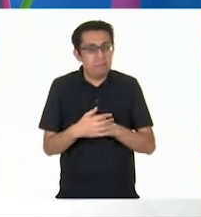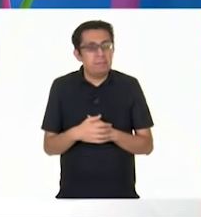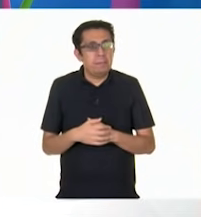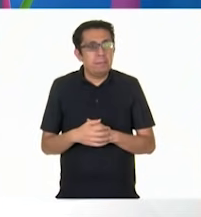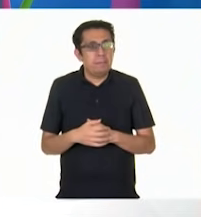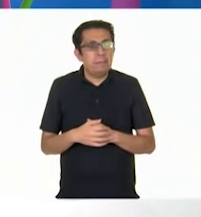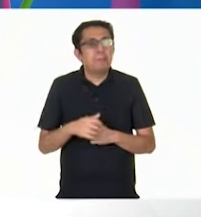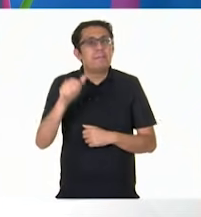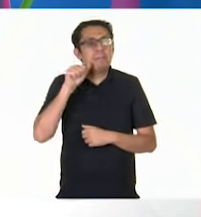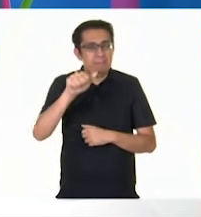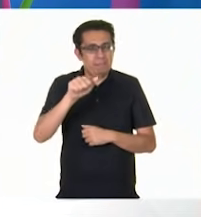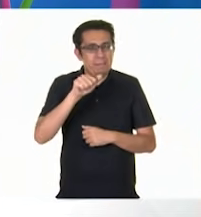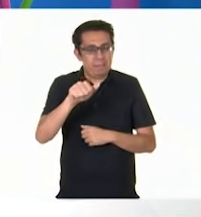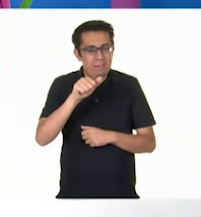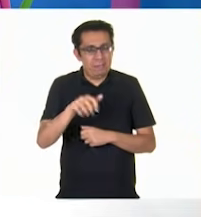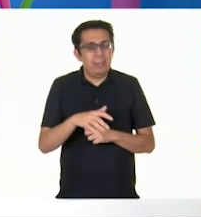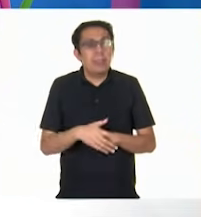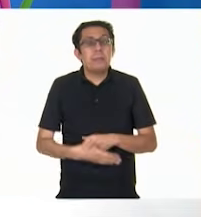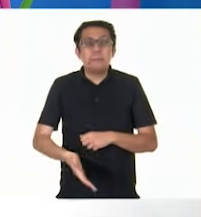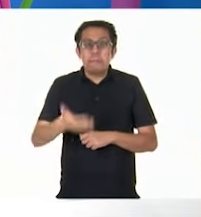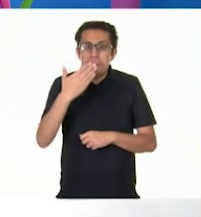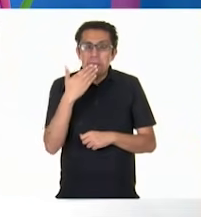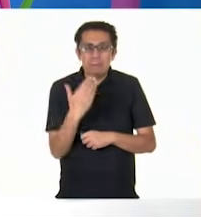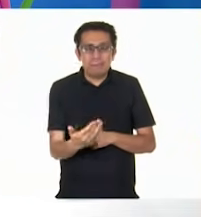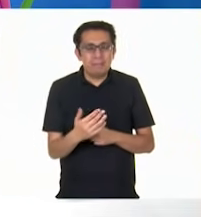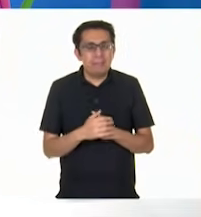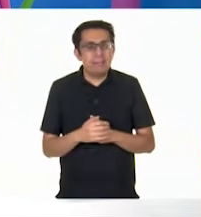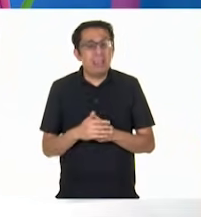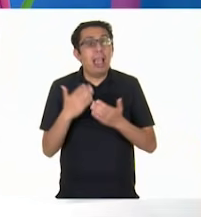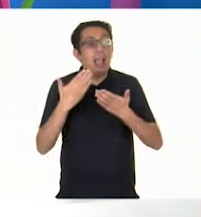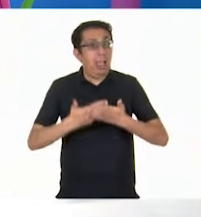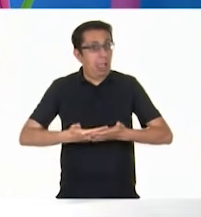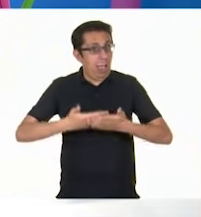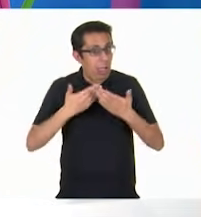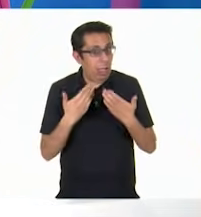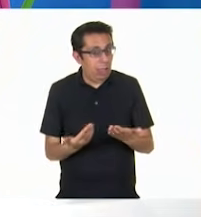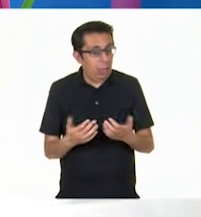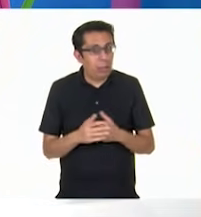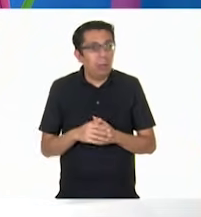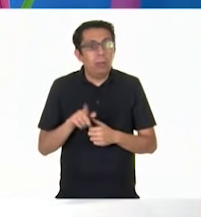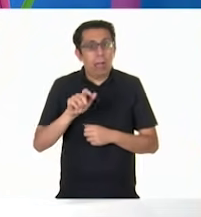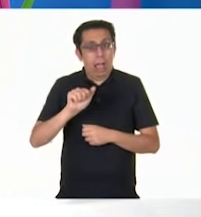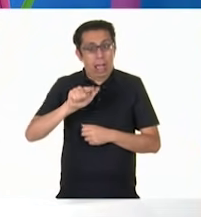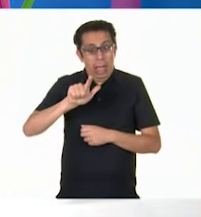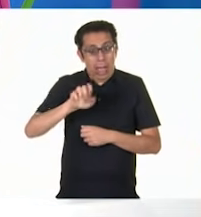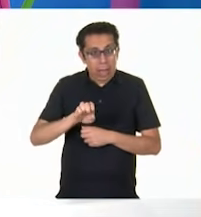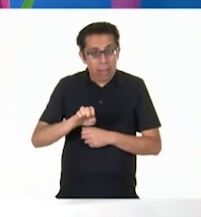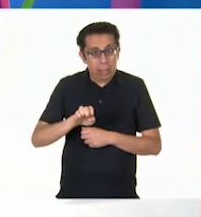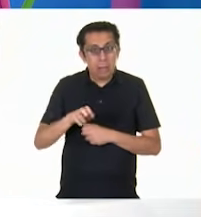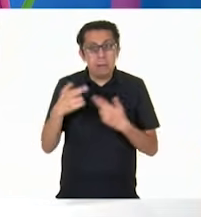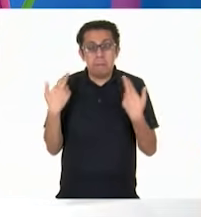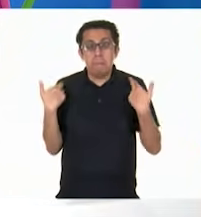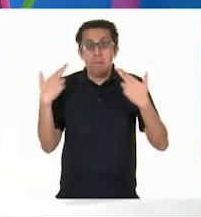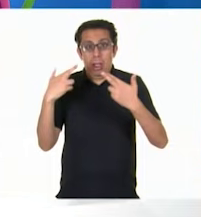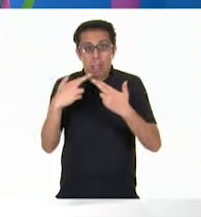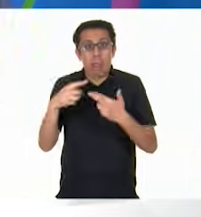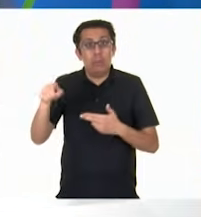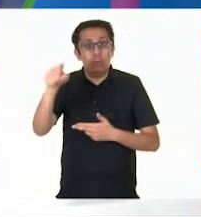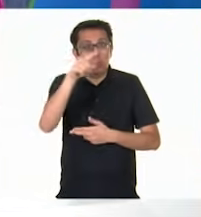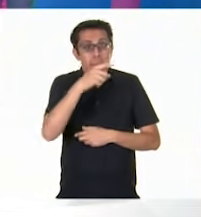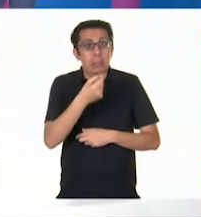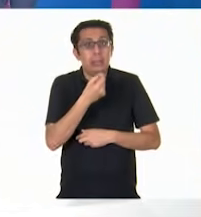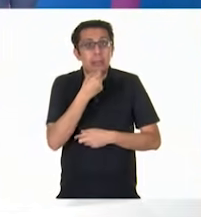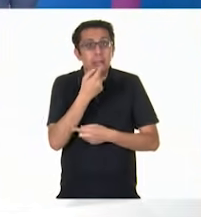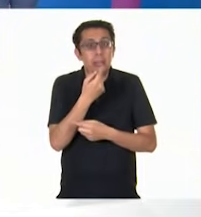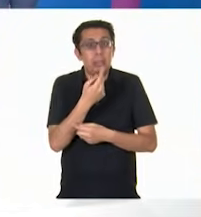16. Muy bien. Ahora sí, Ale, Jenny y niños y niñas que están en